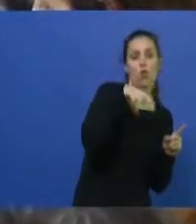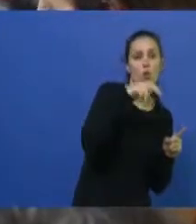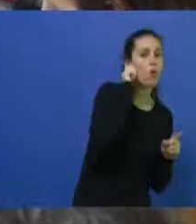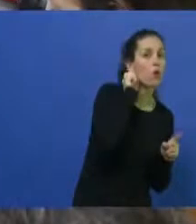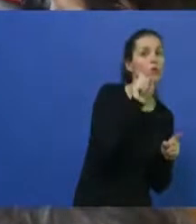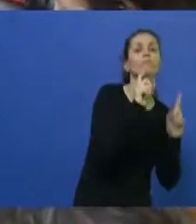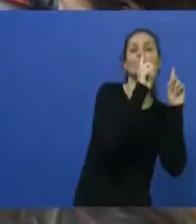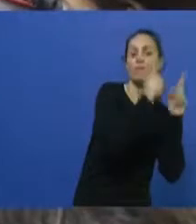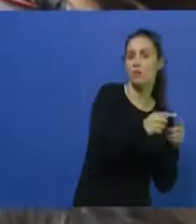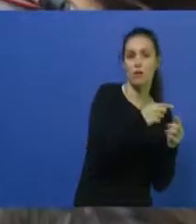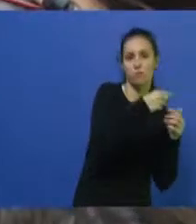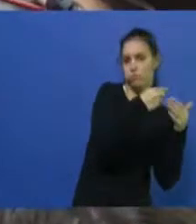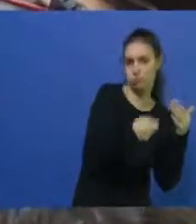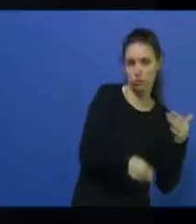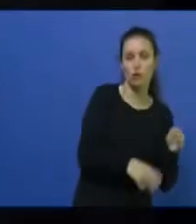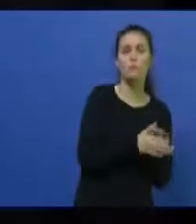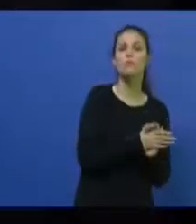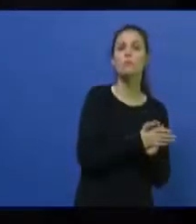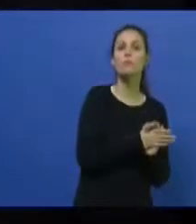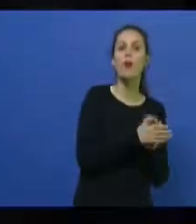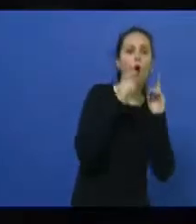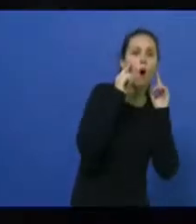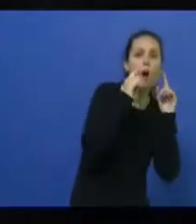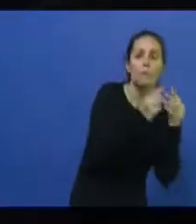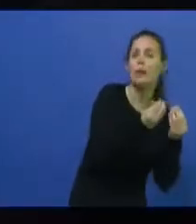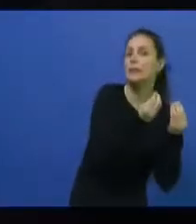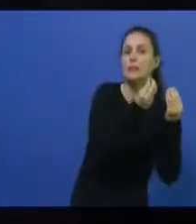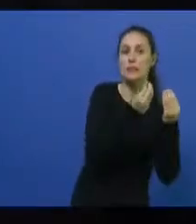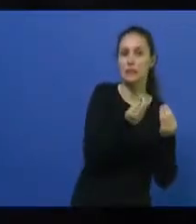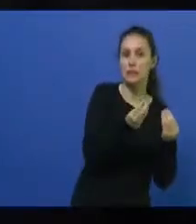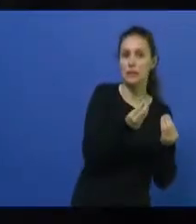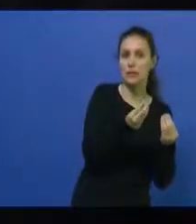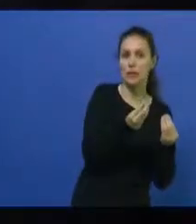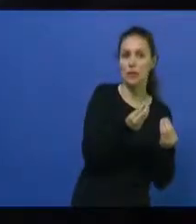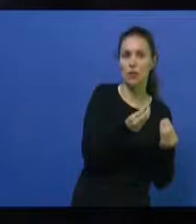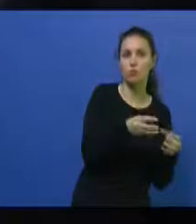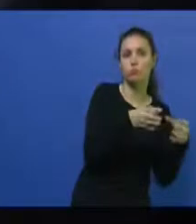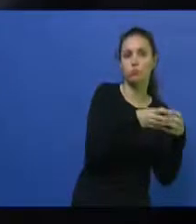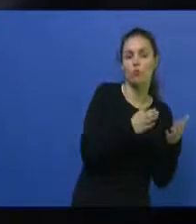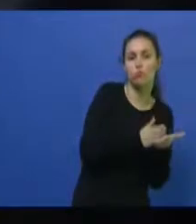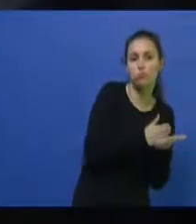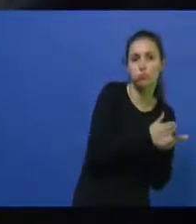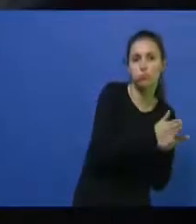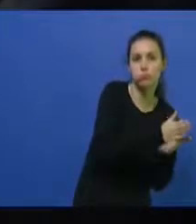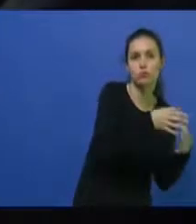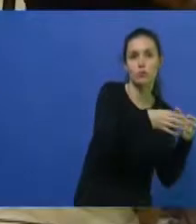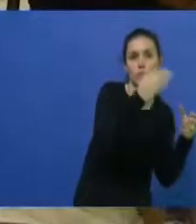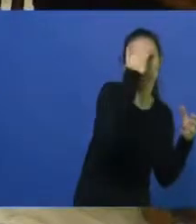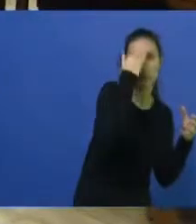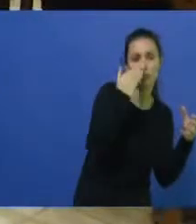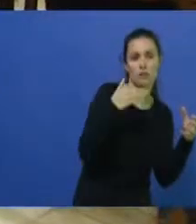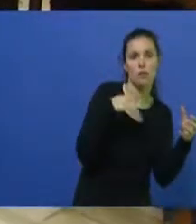Bueno, todo va camino a que definitivamente continúe el servicio en manos de la cooperativa 15 de